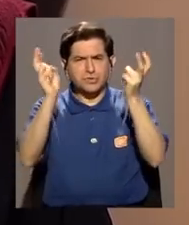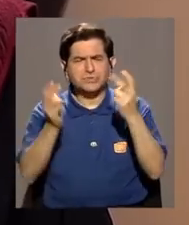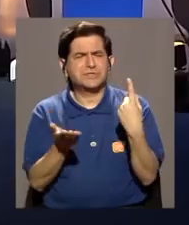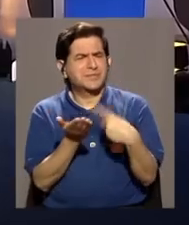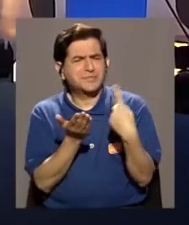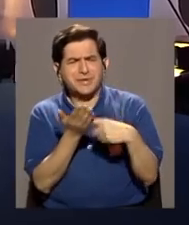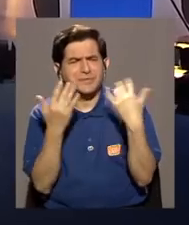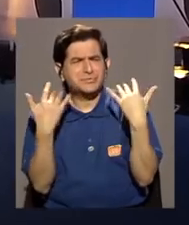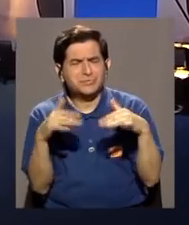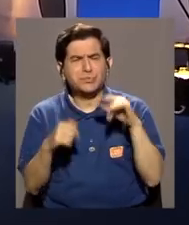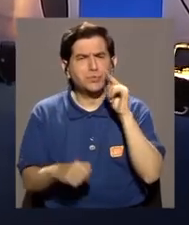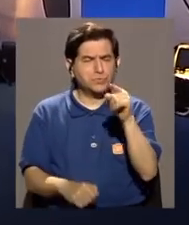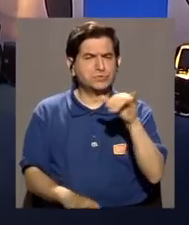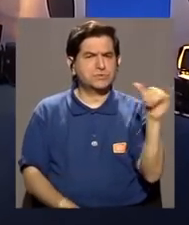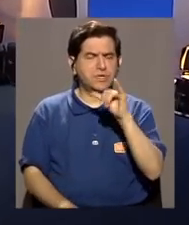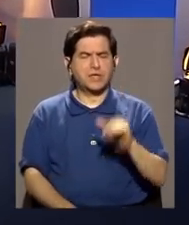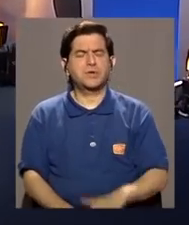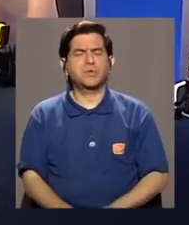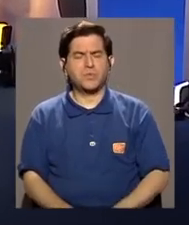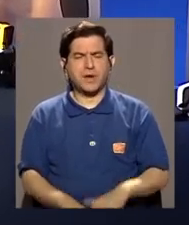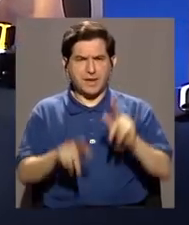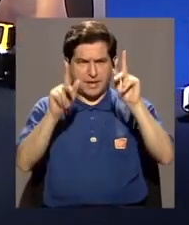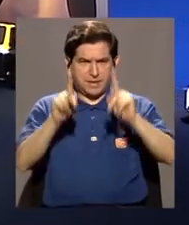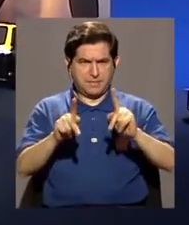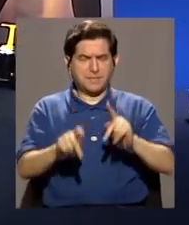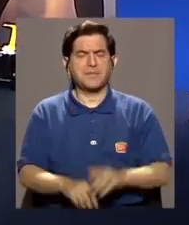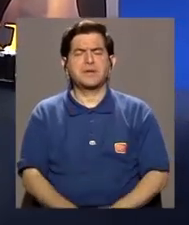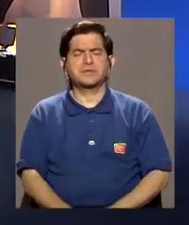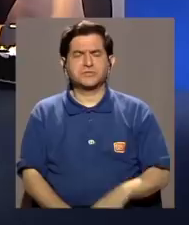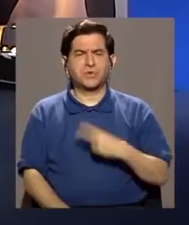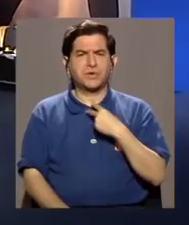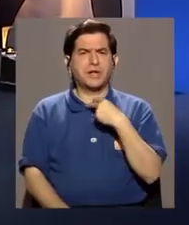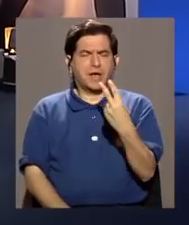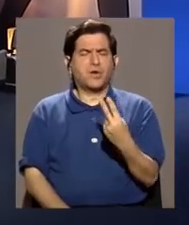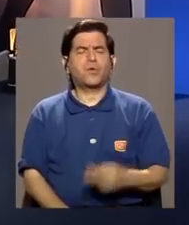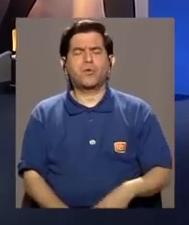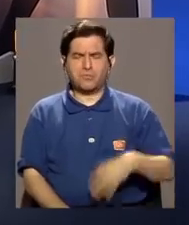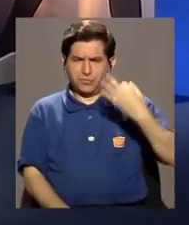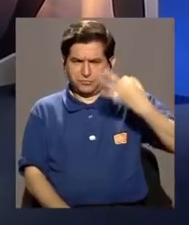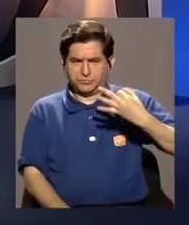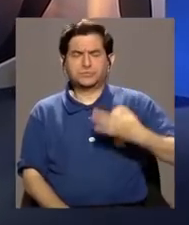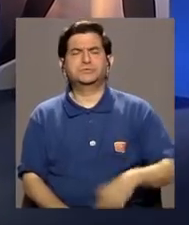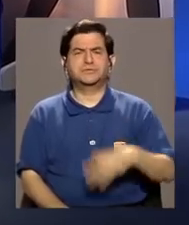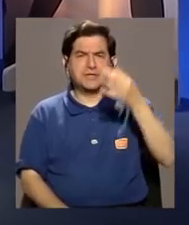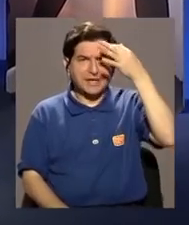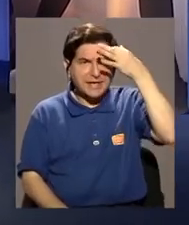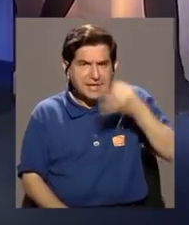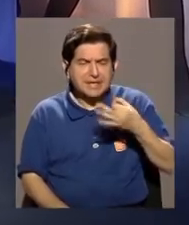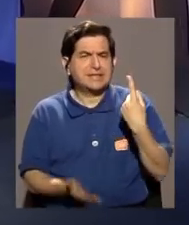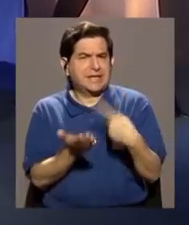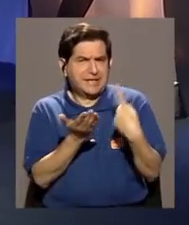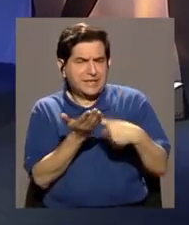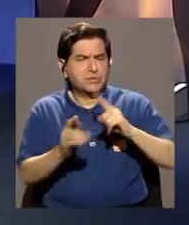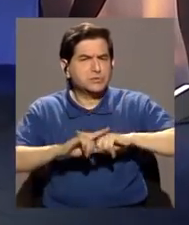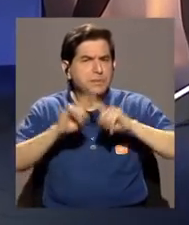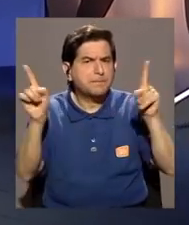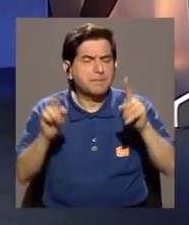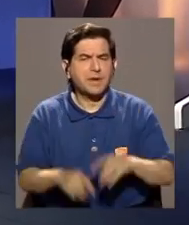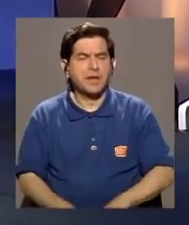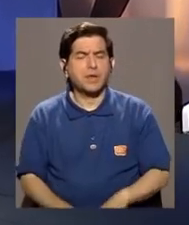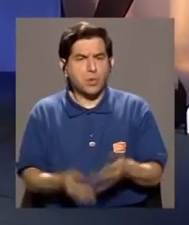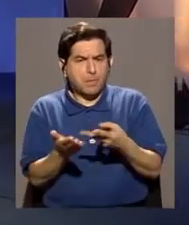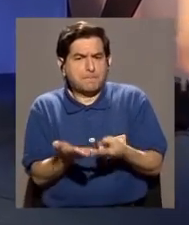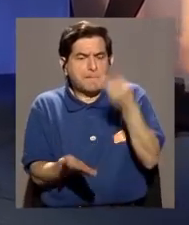controversiales ustedes ha sido también una voz autorizada que ha emitido criterios que han sido controversiales pero creo que son muy